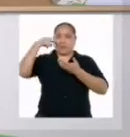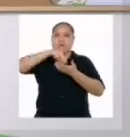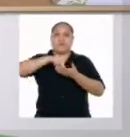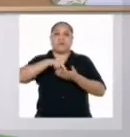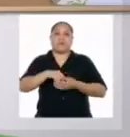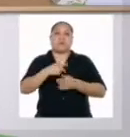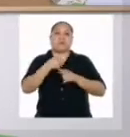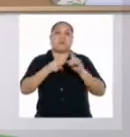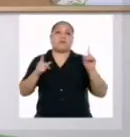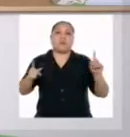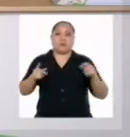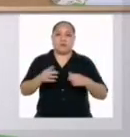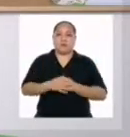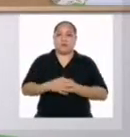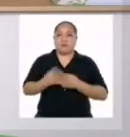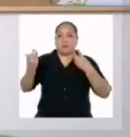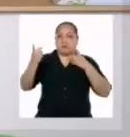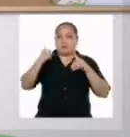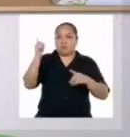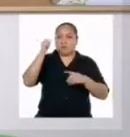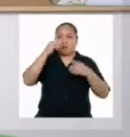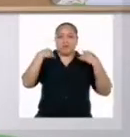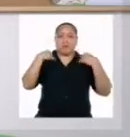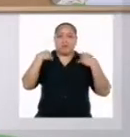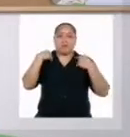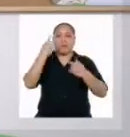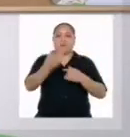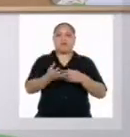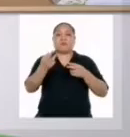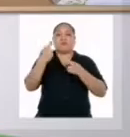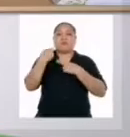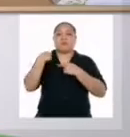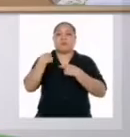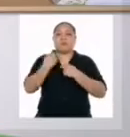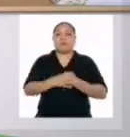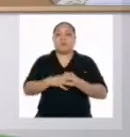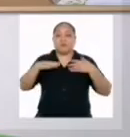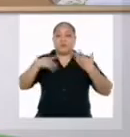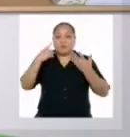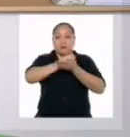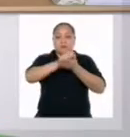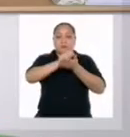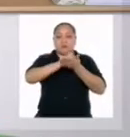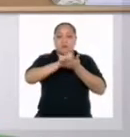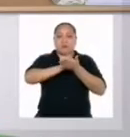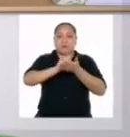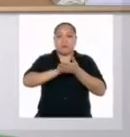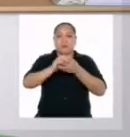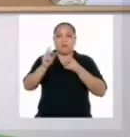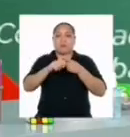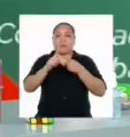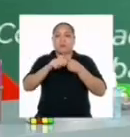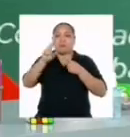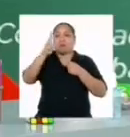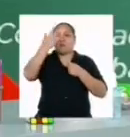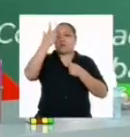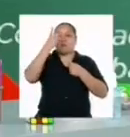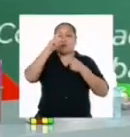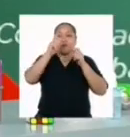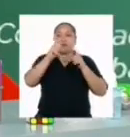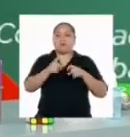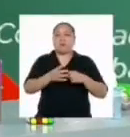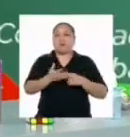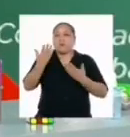protagonista. Sin embargo, cuando no tienes ese rol, se puede escribir en tercera persona.